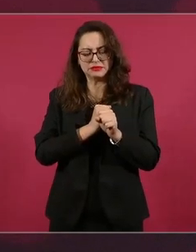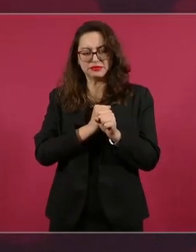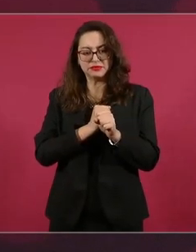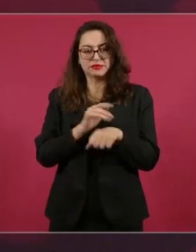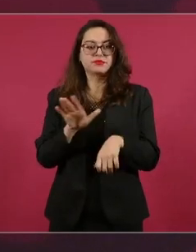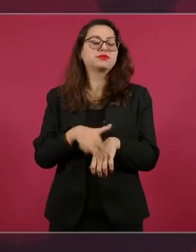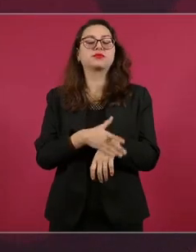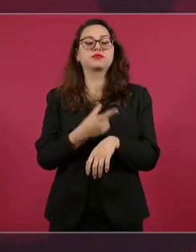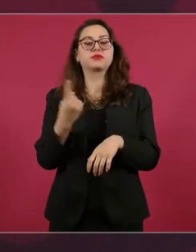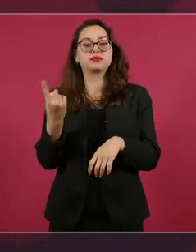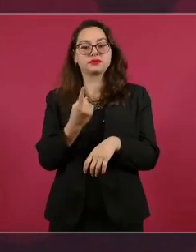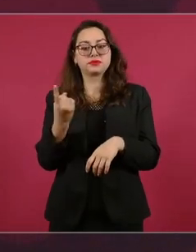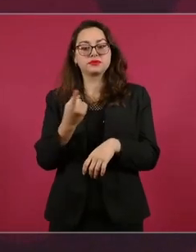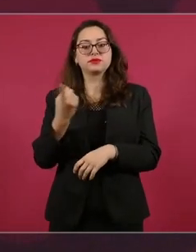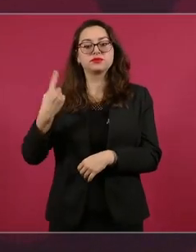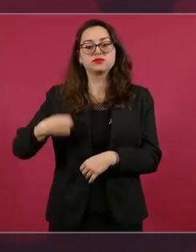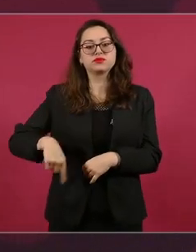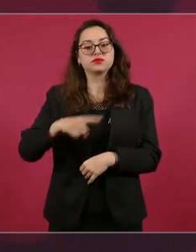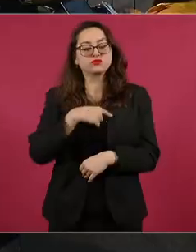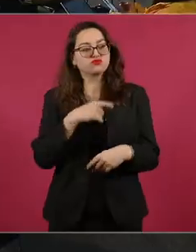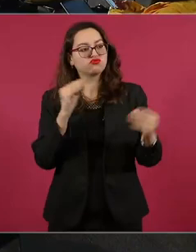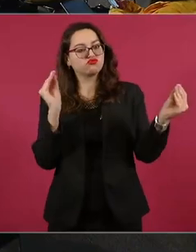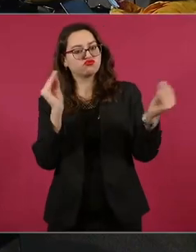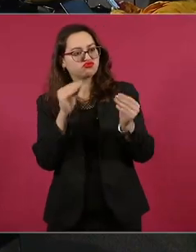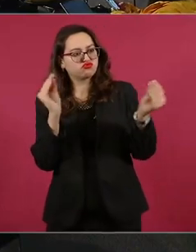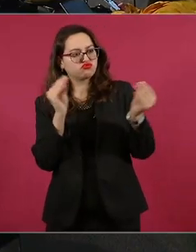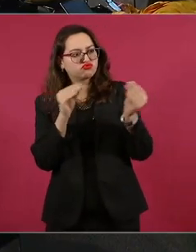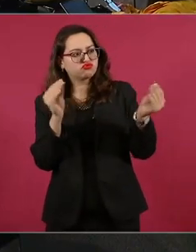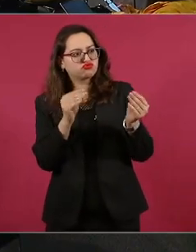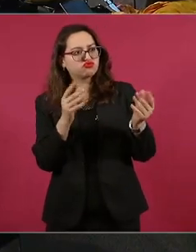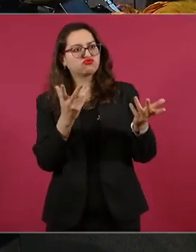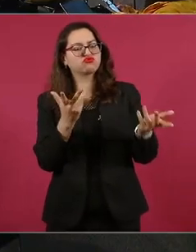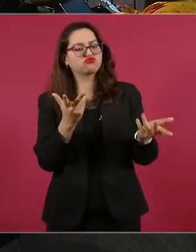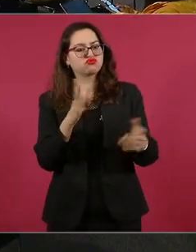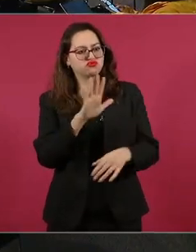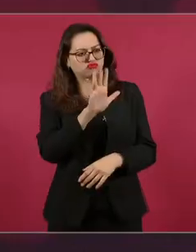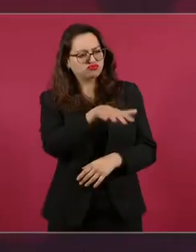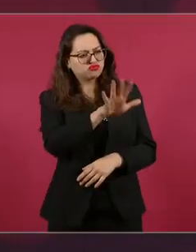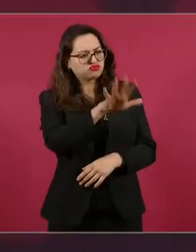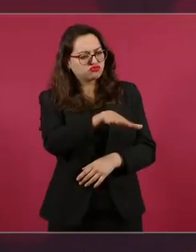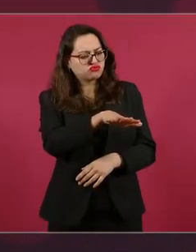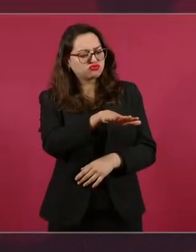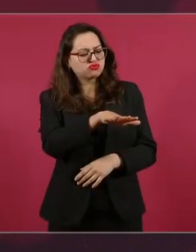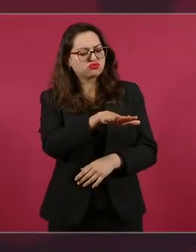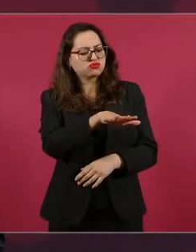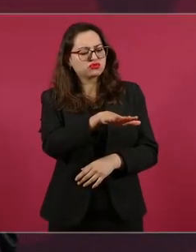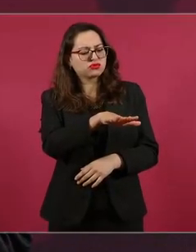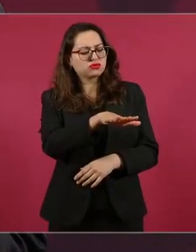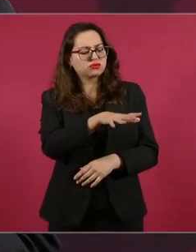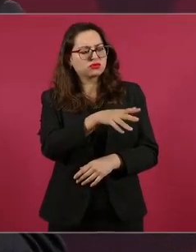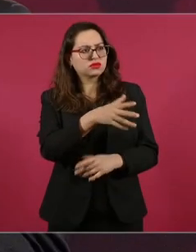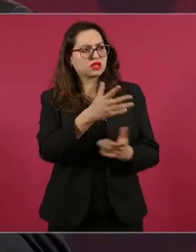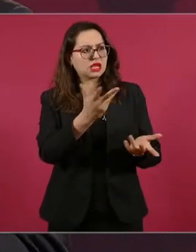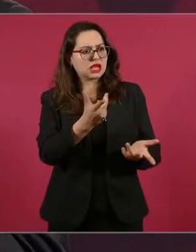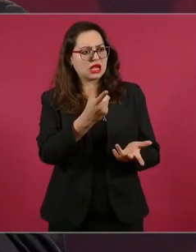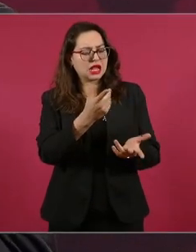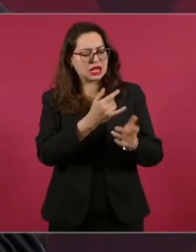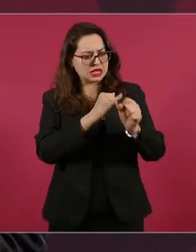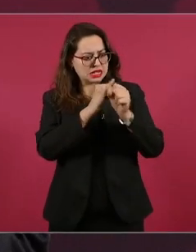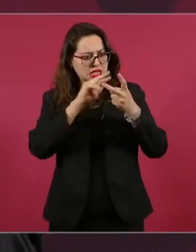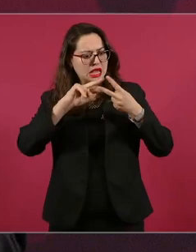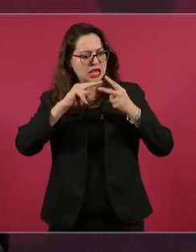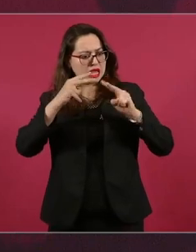en los alegatos nuestros lo que estamos planteando es que conjuntamente se hagan